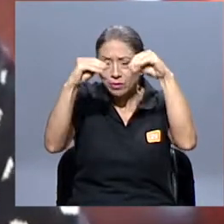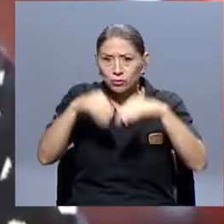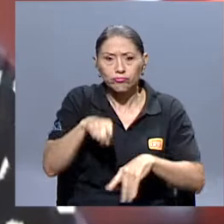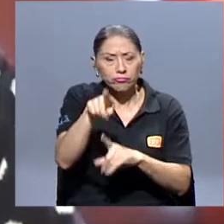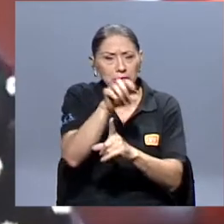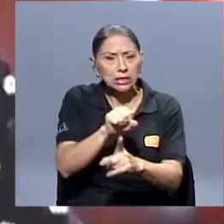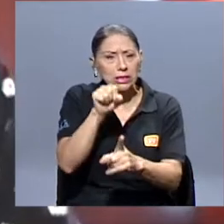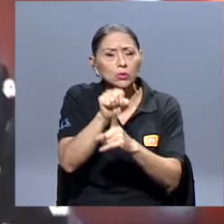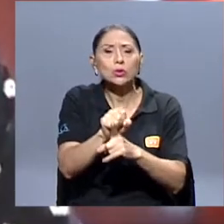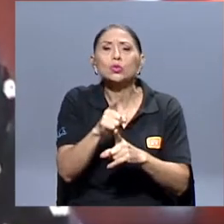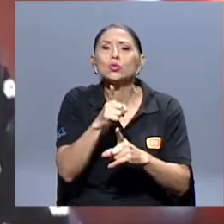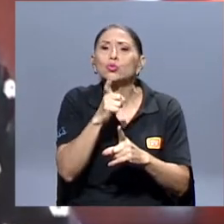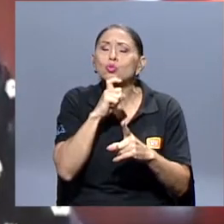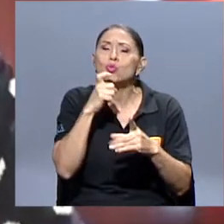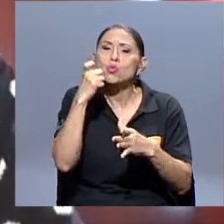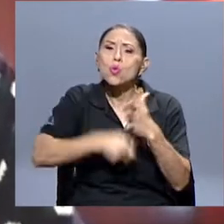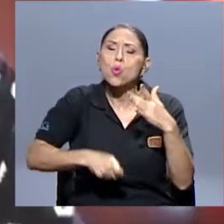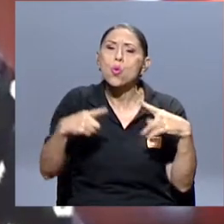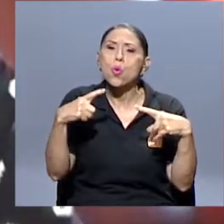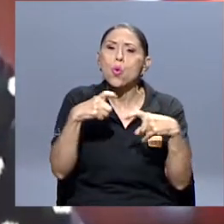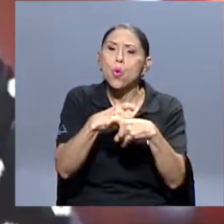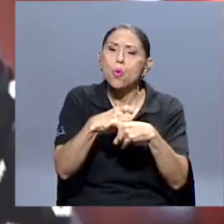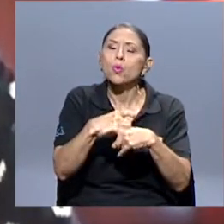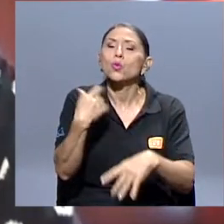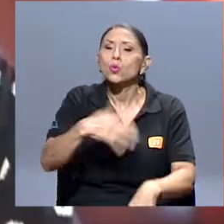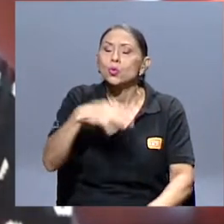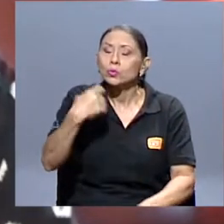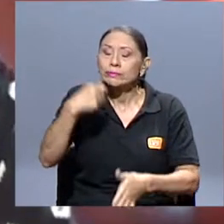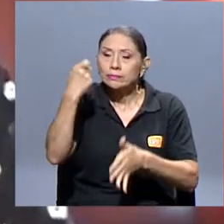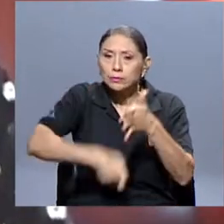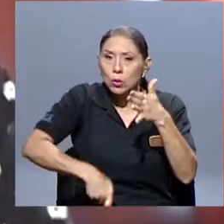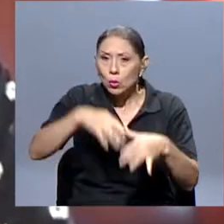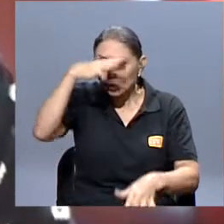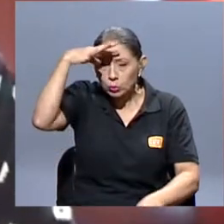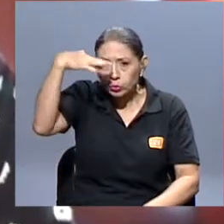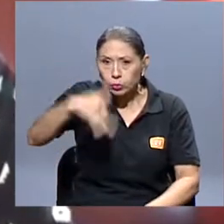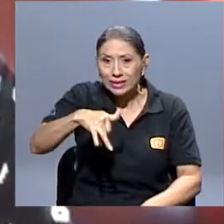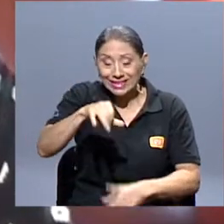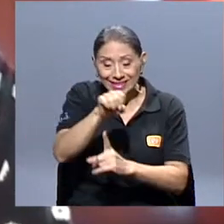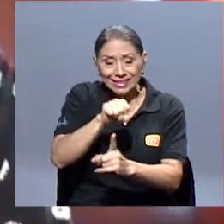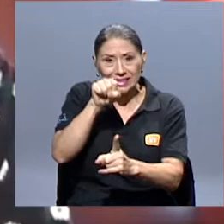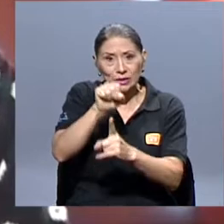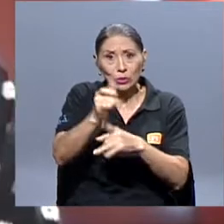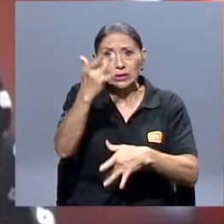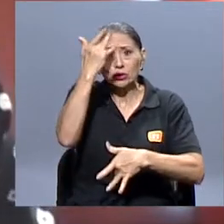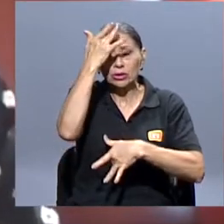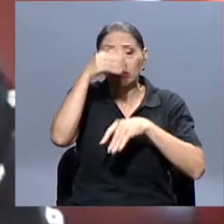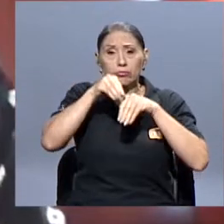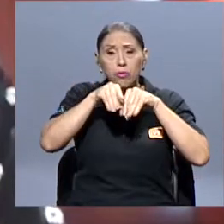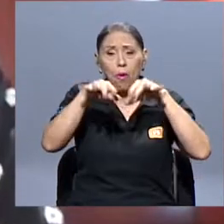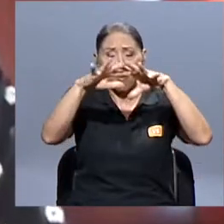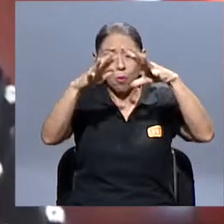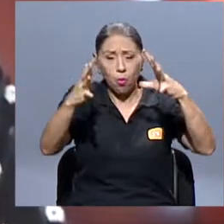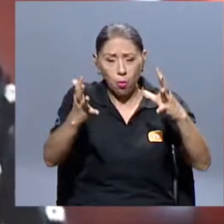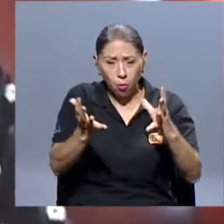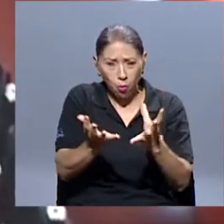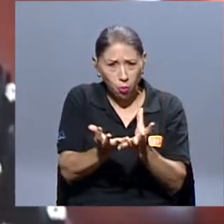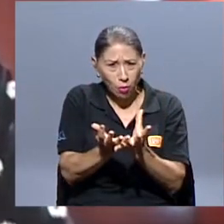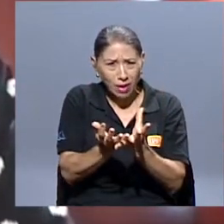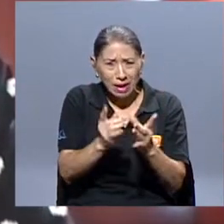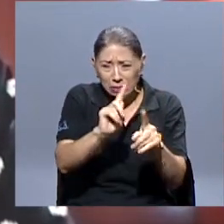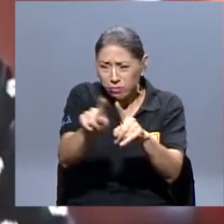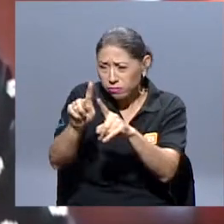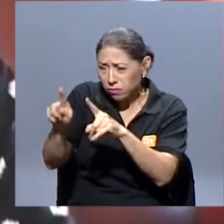muy complicado, es verdad, es un fenómeno complejo. La dinámica de epidemias y en el espacio e involucrando todos los